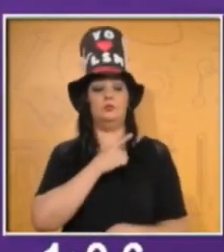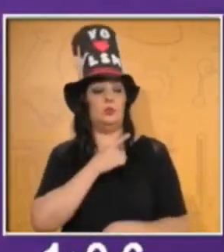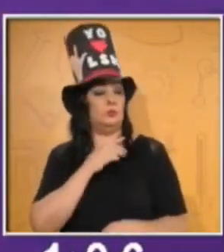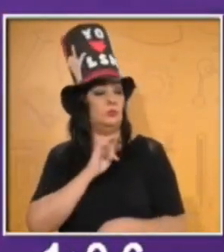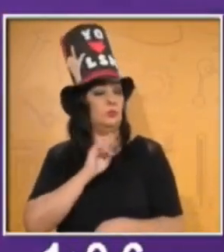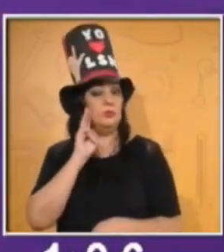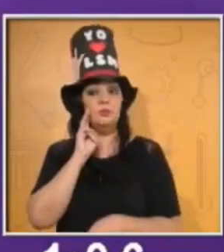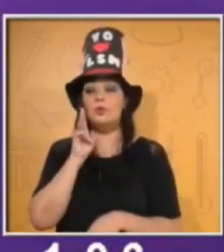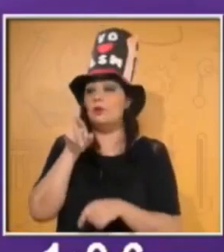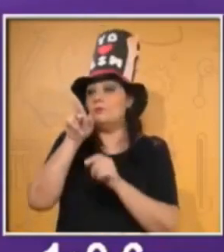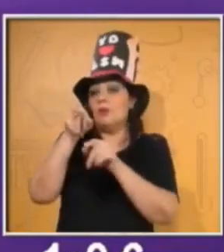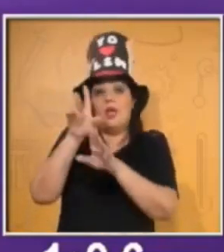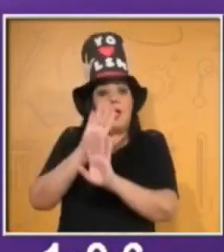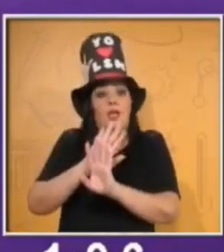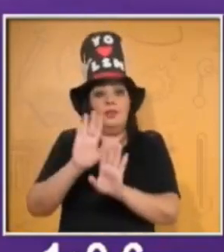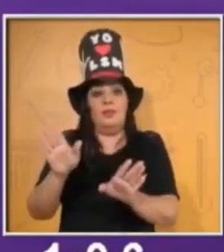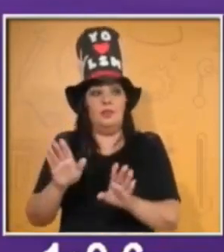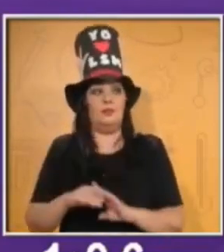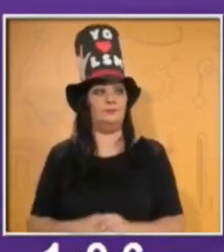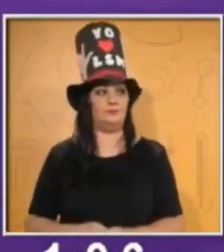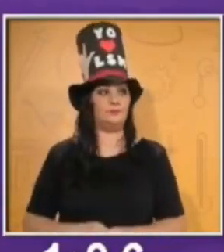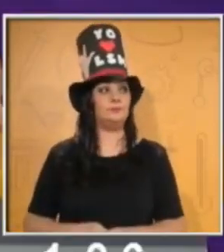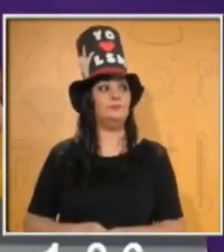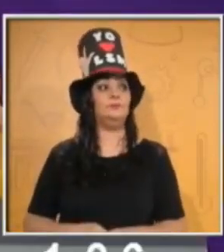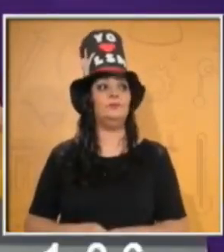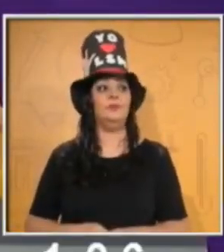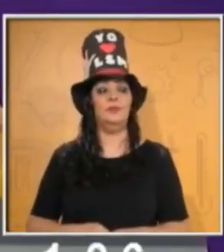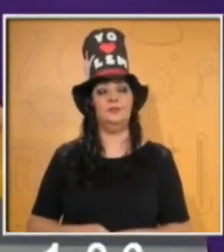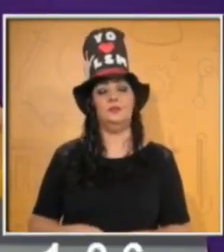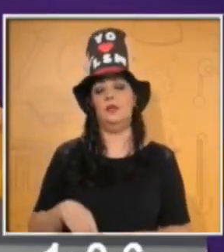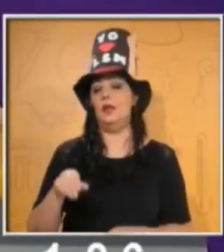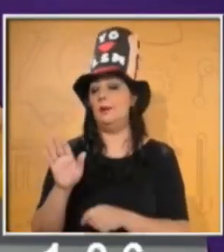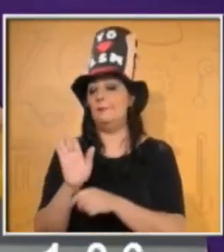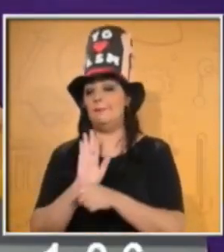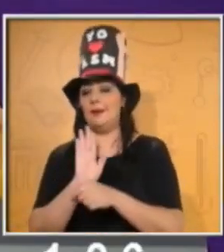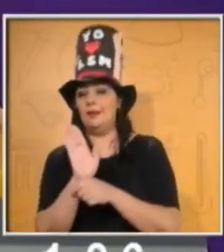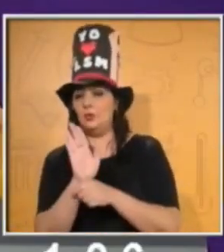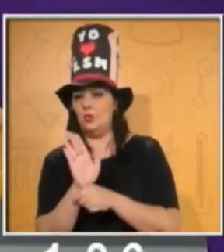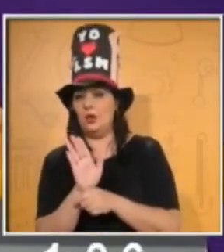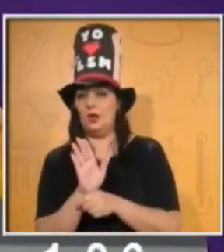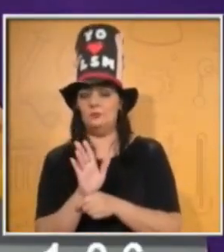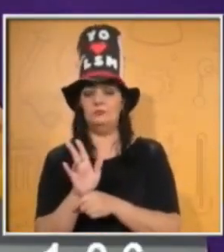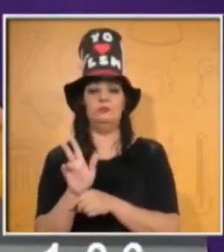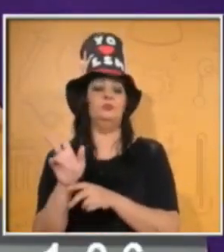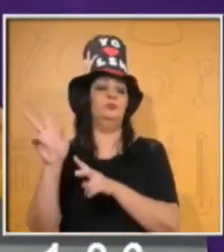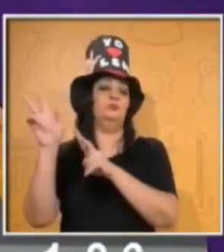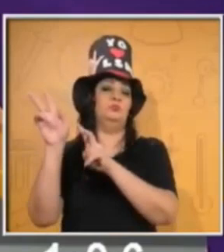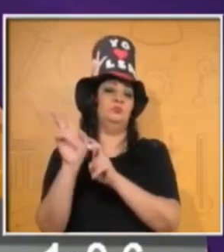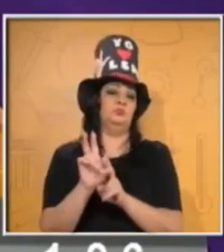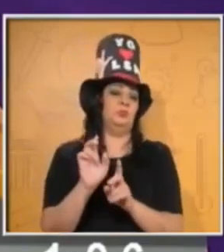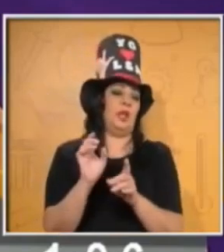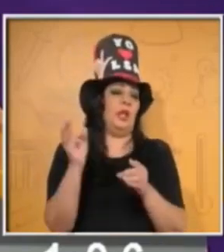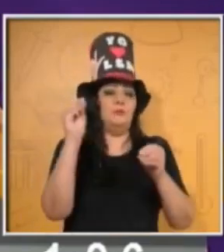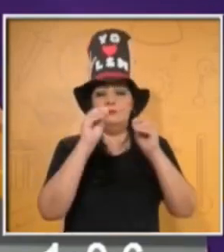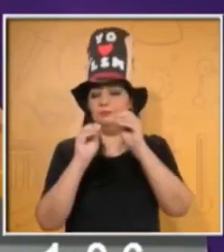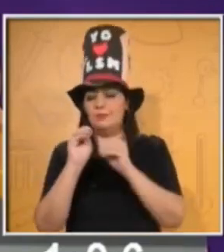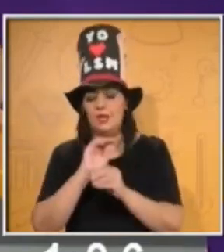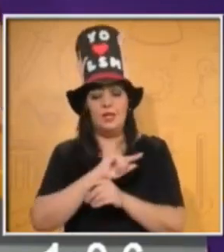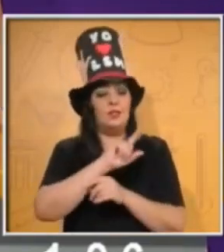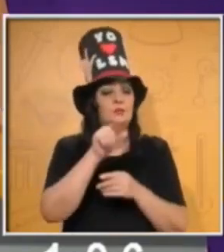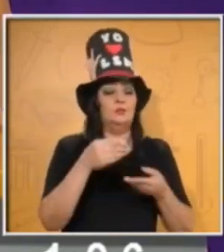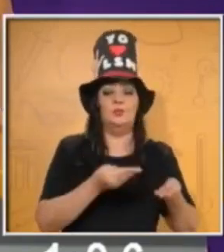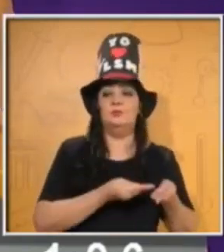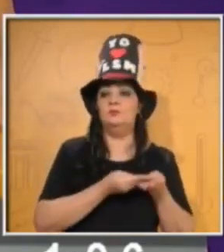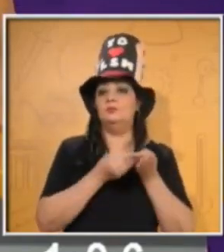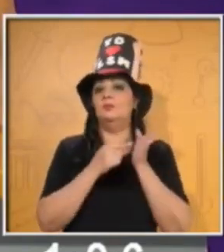ese momento que se esté presentando. Así es. La película se graba, se edita y después se lleva a la audiencia, que